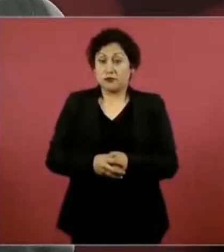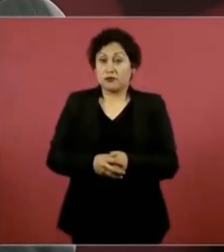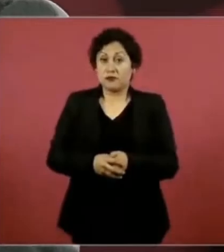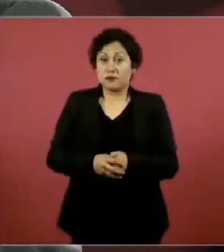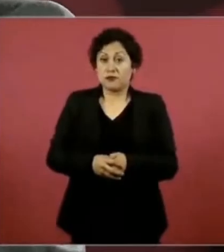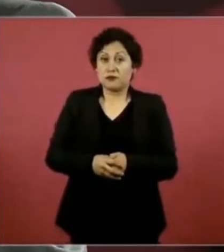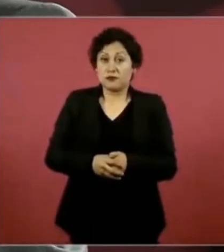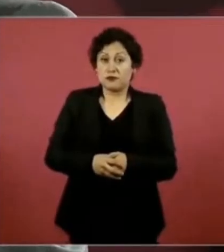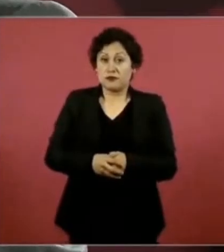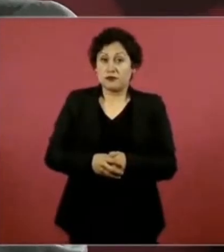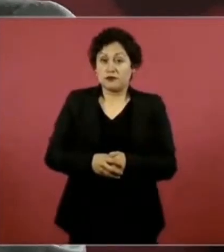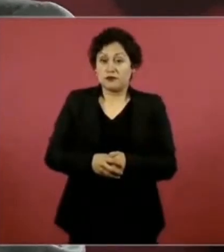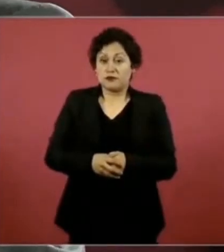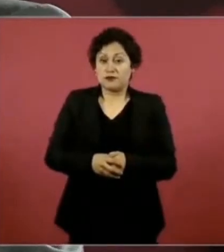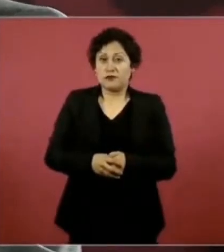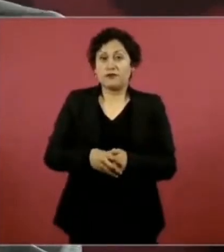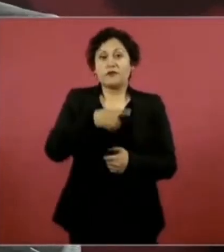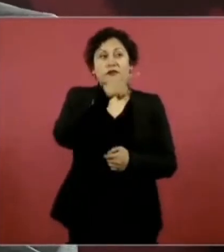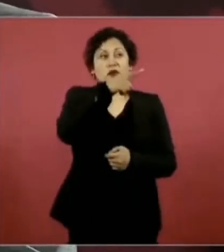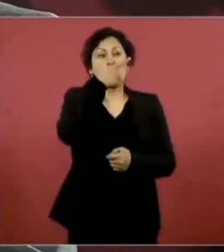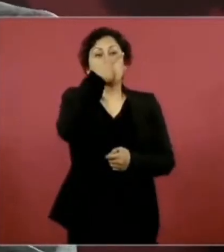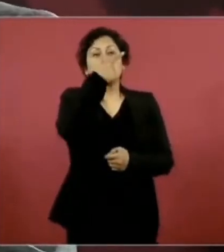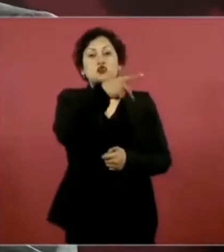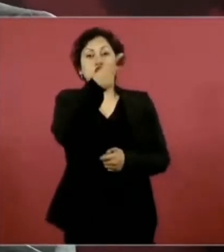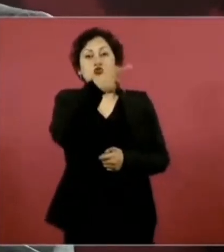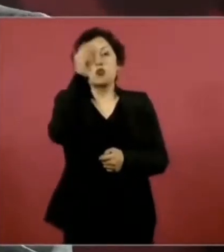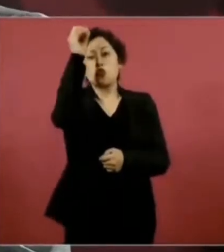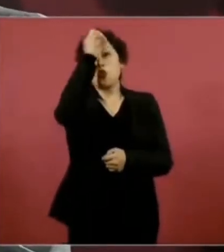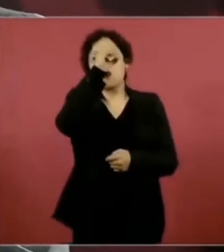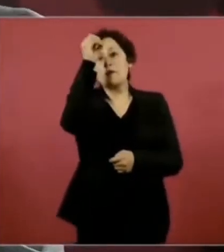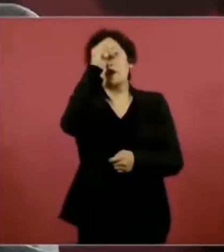Cambian de opinión de la noche a la mañana, como diría Said,